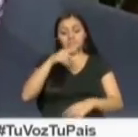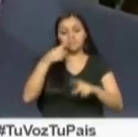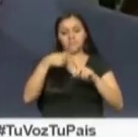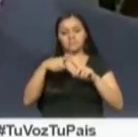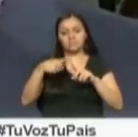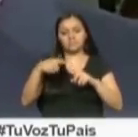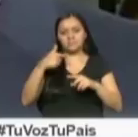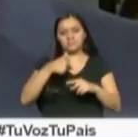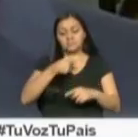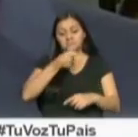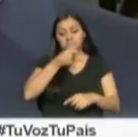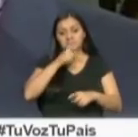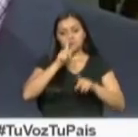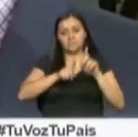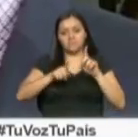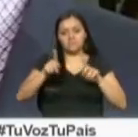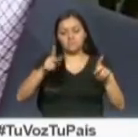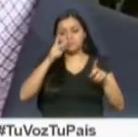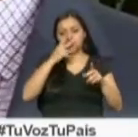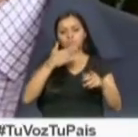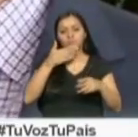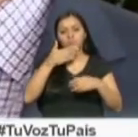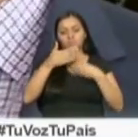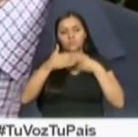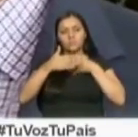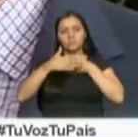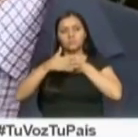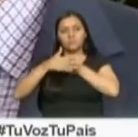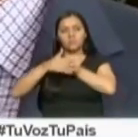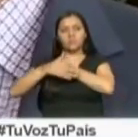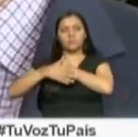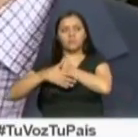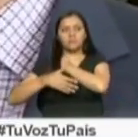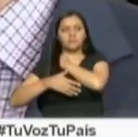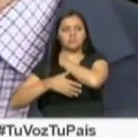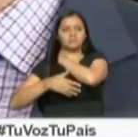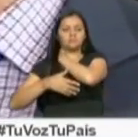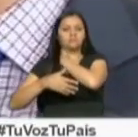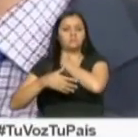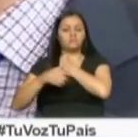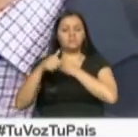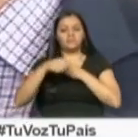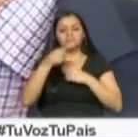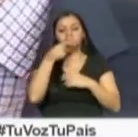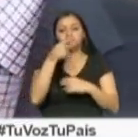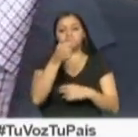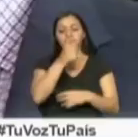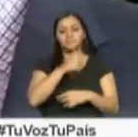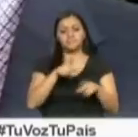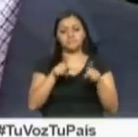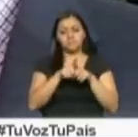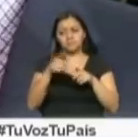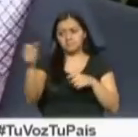pluralidad, se han entrevistado tanto a miembros de medios públicos y privados, donde cada uno